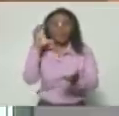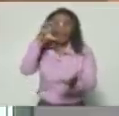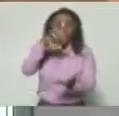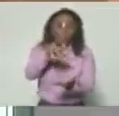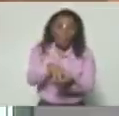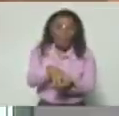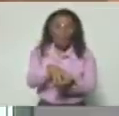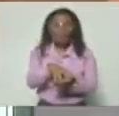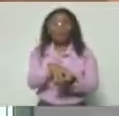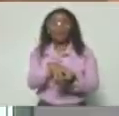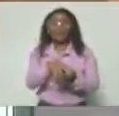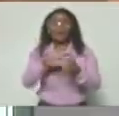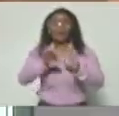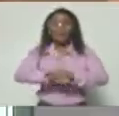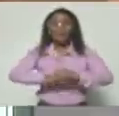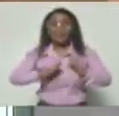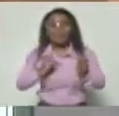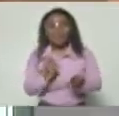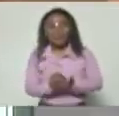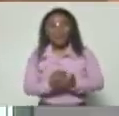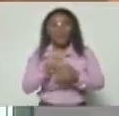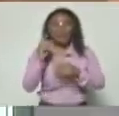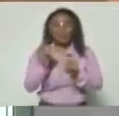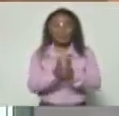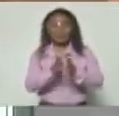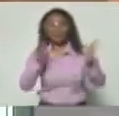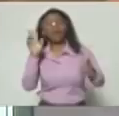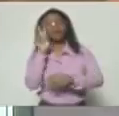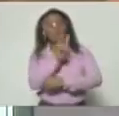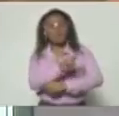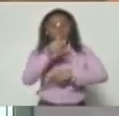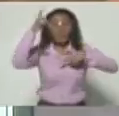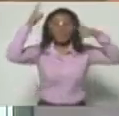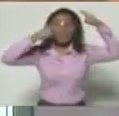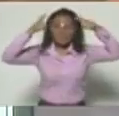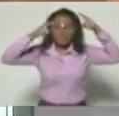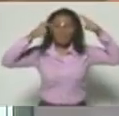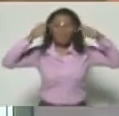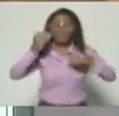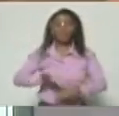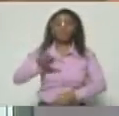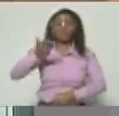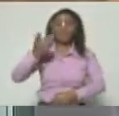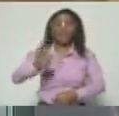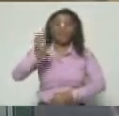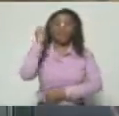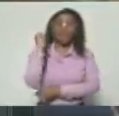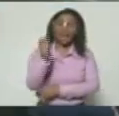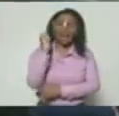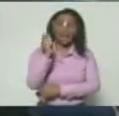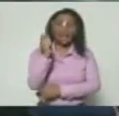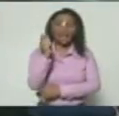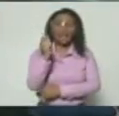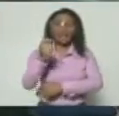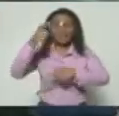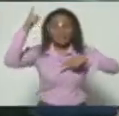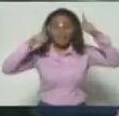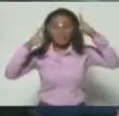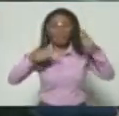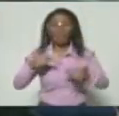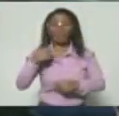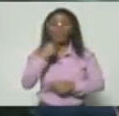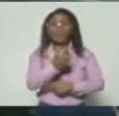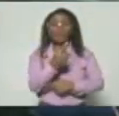mundial. Qué gran visión tuvo Hugo Chávez, qué gran tarea tuvo Hugo Chávez cuando